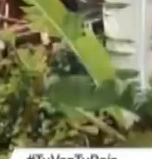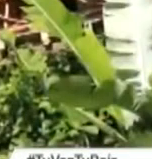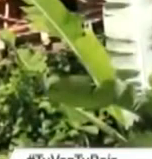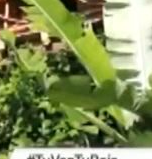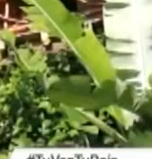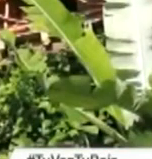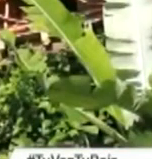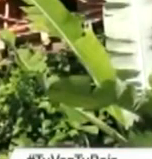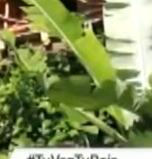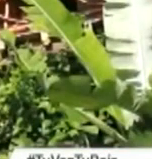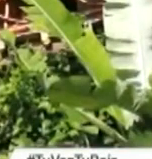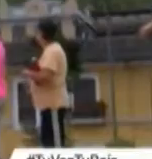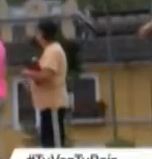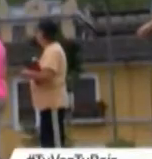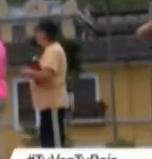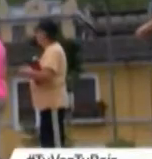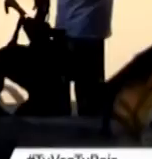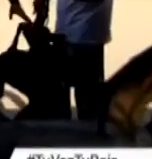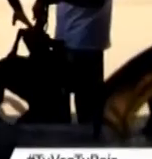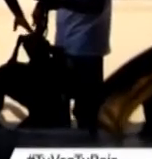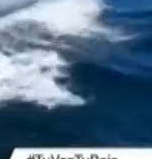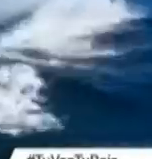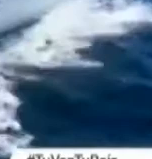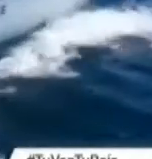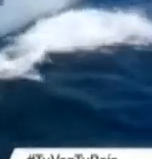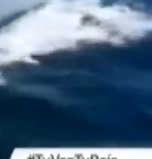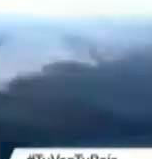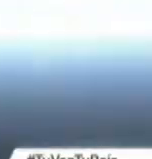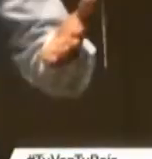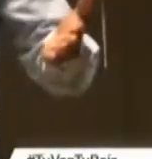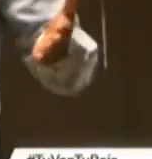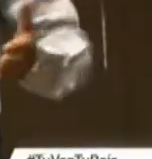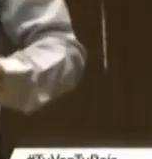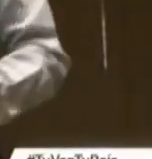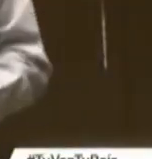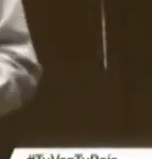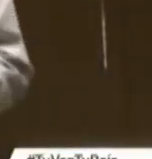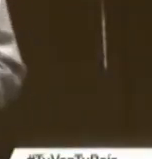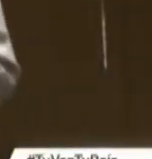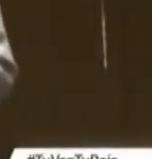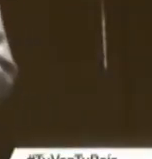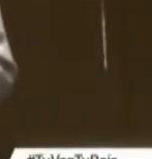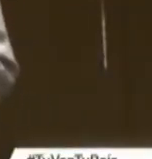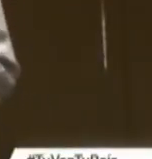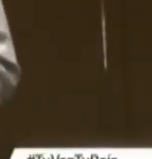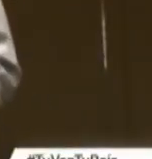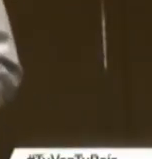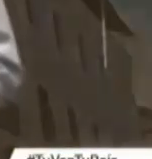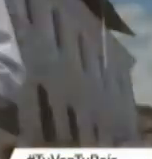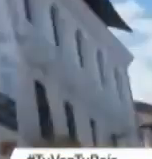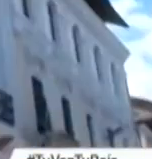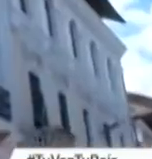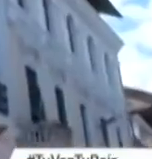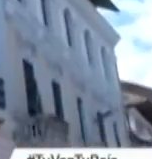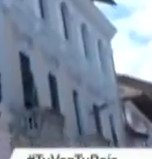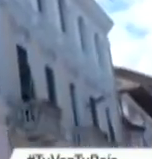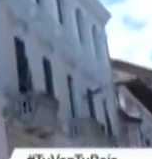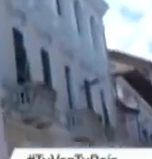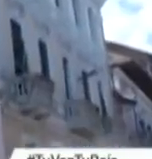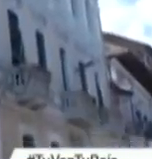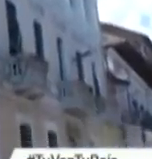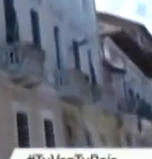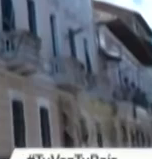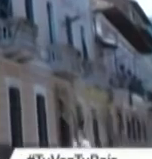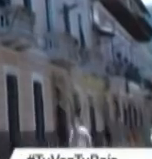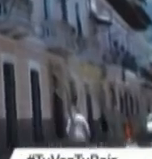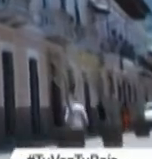qué se trata la nueva política de turismo que impulsa el Gobierno Nacional. Y recorra con nosotros el Museo Manuela Sáenz, ubicado en la ciudad